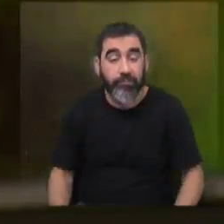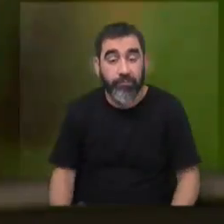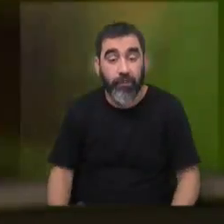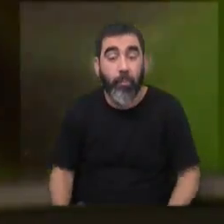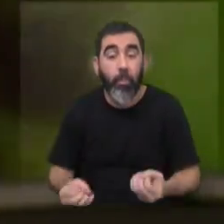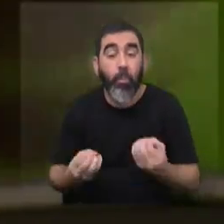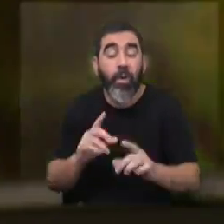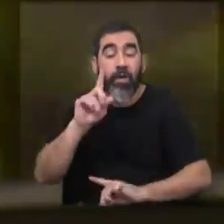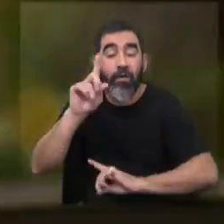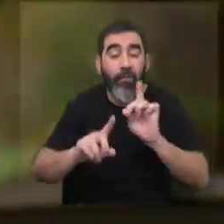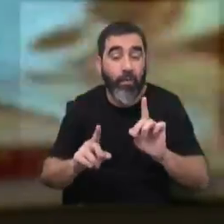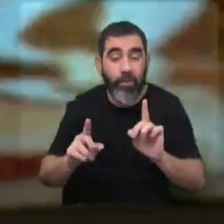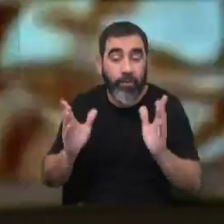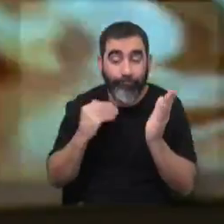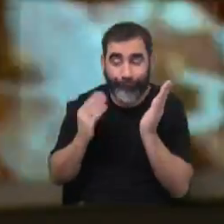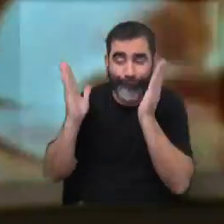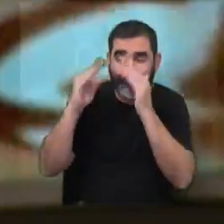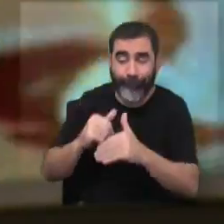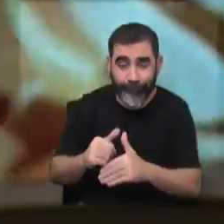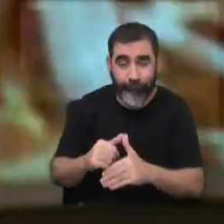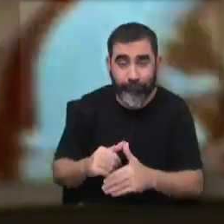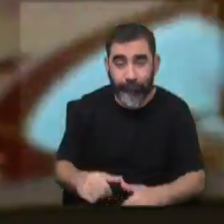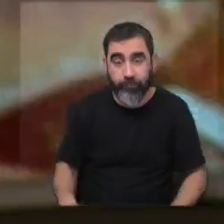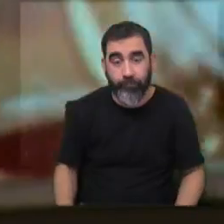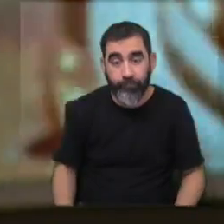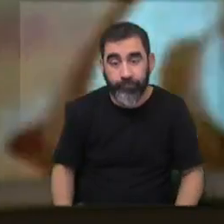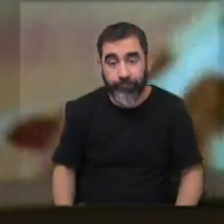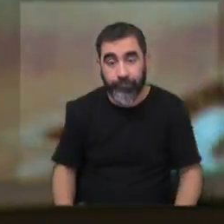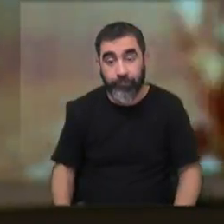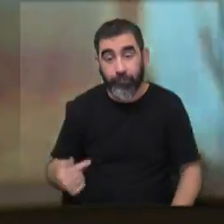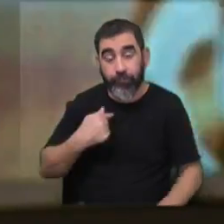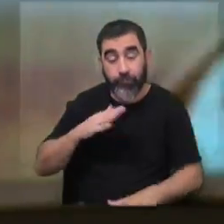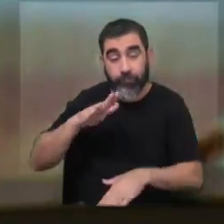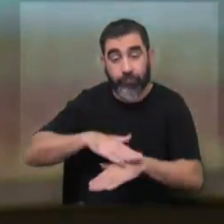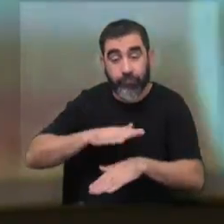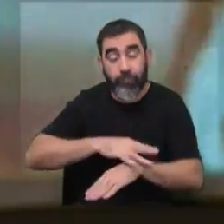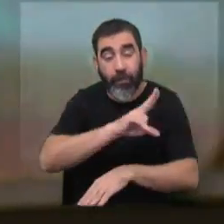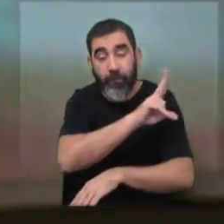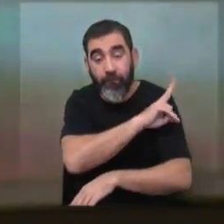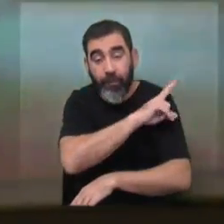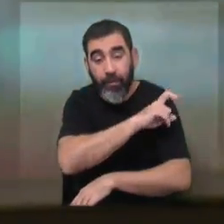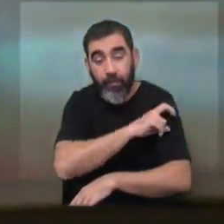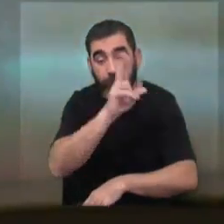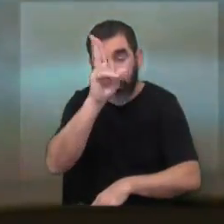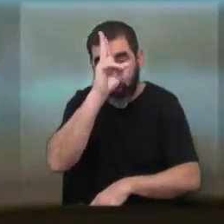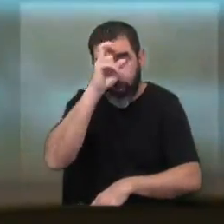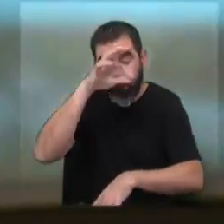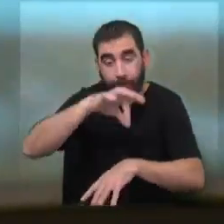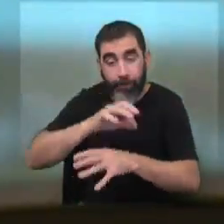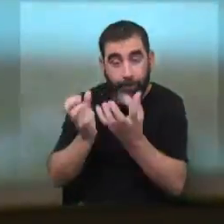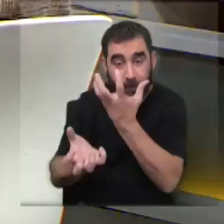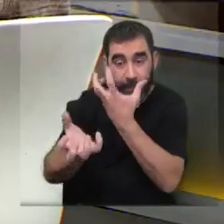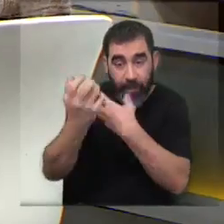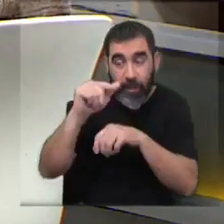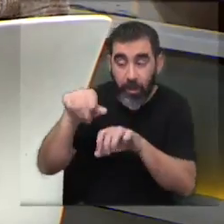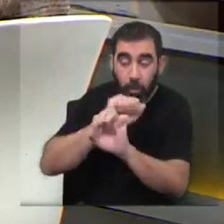facultad no tenemos esa capacidad, pero sí, bueno, soy la responsable de la farmacia del hospital veterinario y bueno, desde ahí nosotros